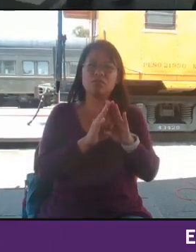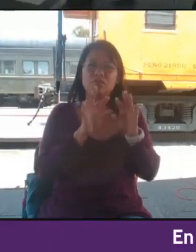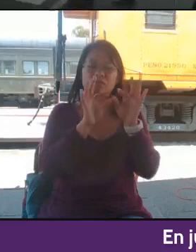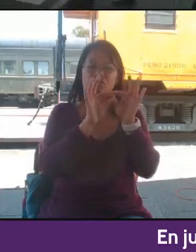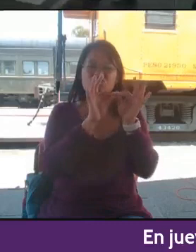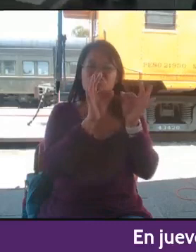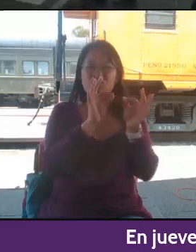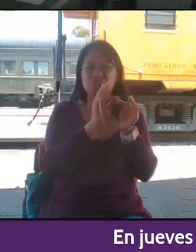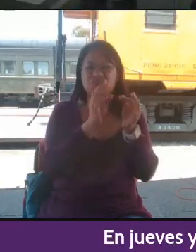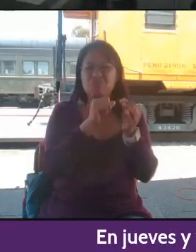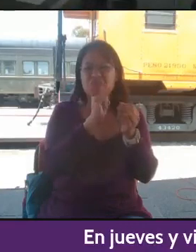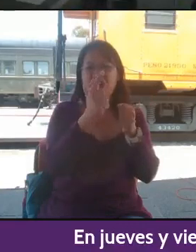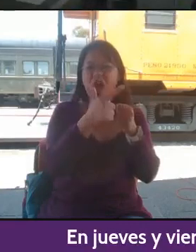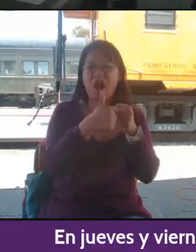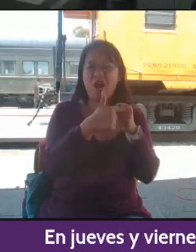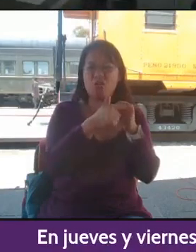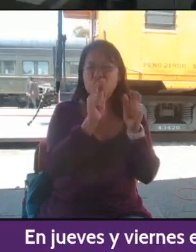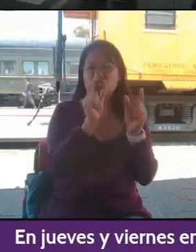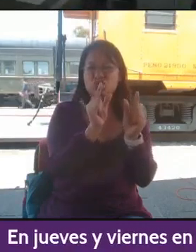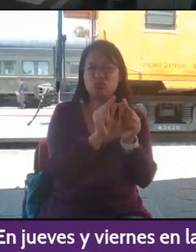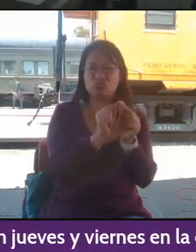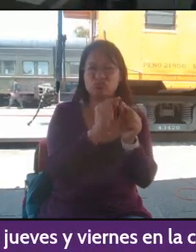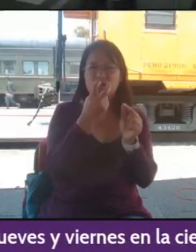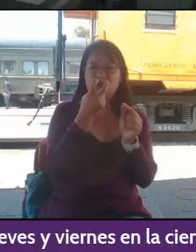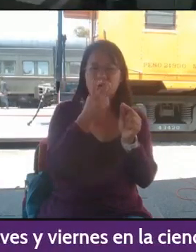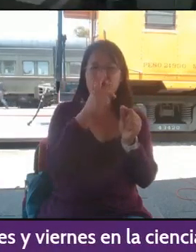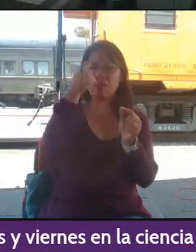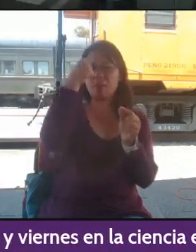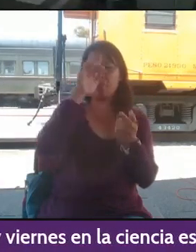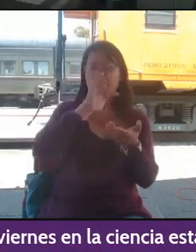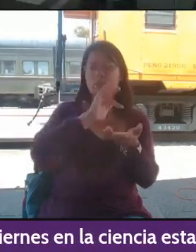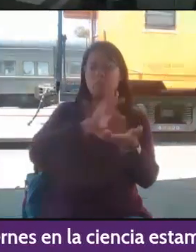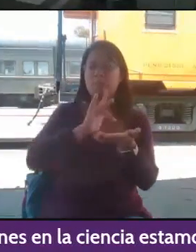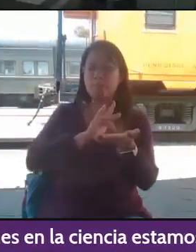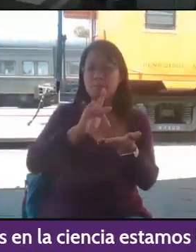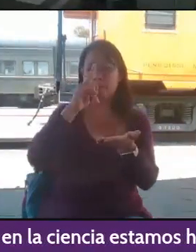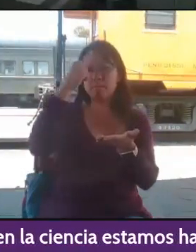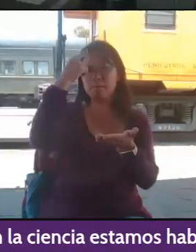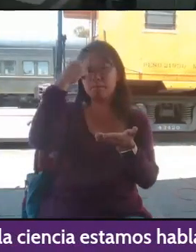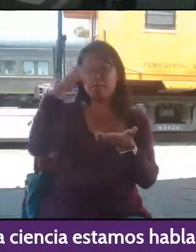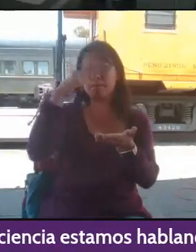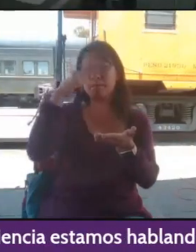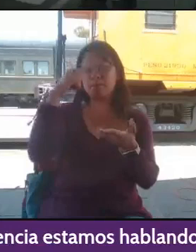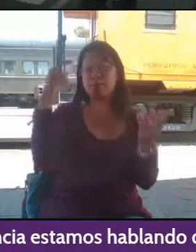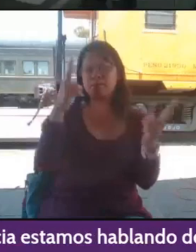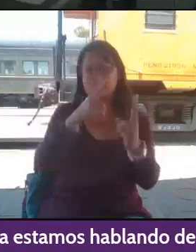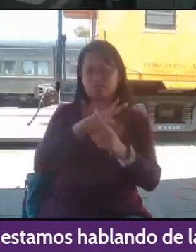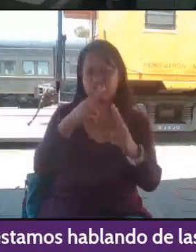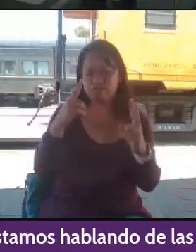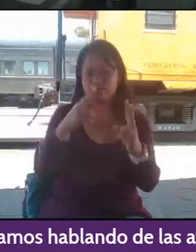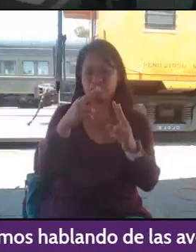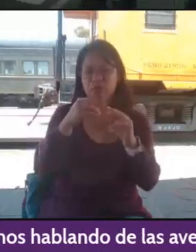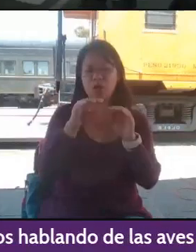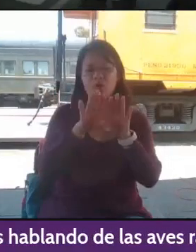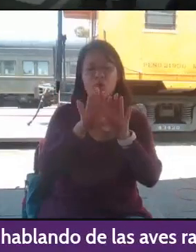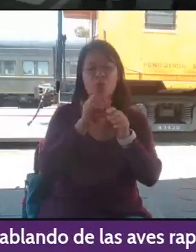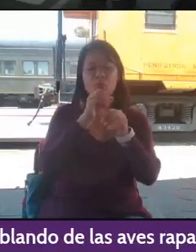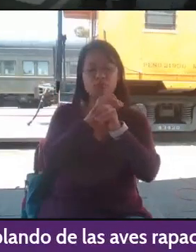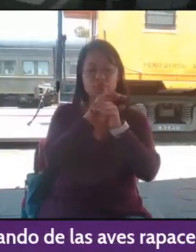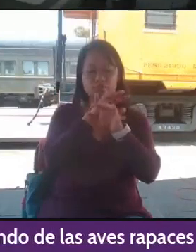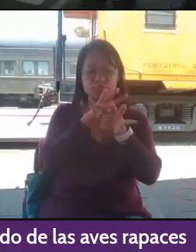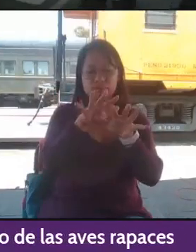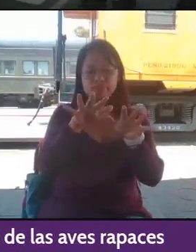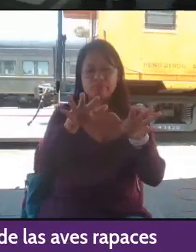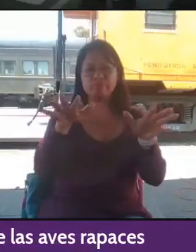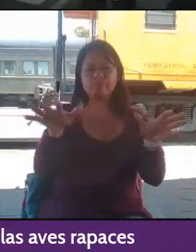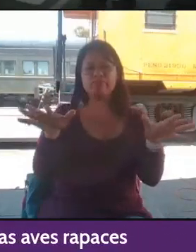tubérculo, ¿sale? Que ese es el que ayuda a difundir el aire para que no entre tan directo y que no vaya a lastimar.